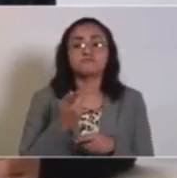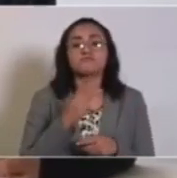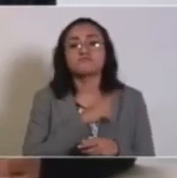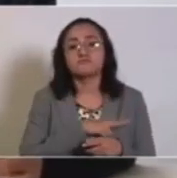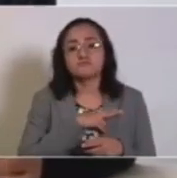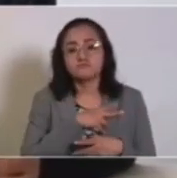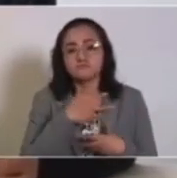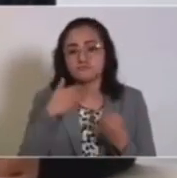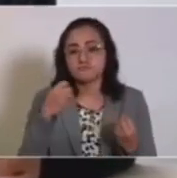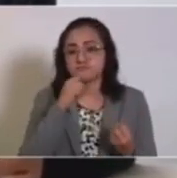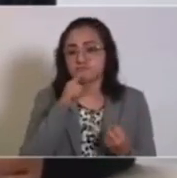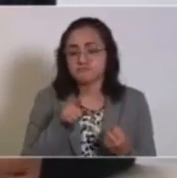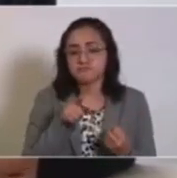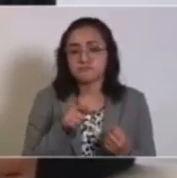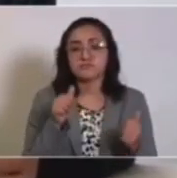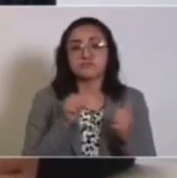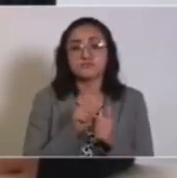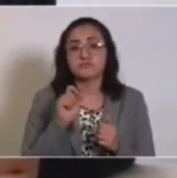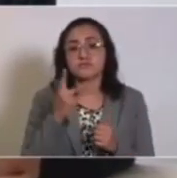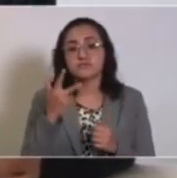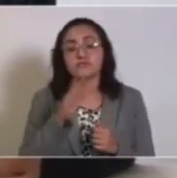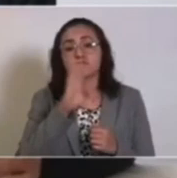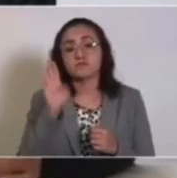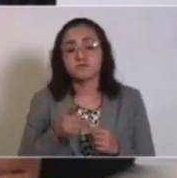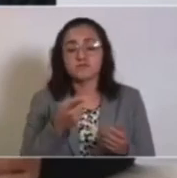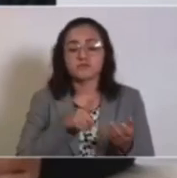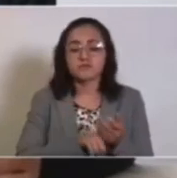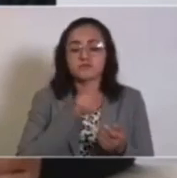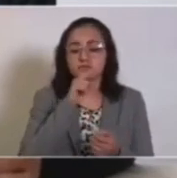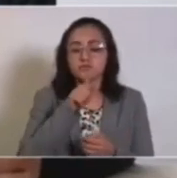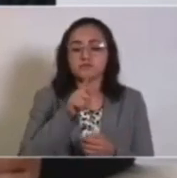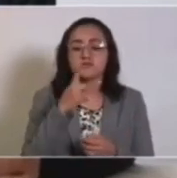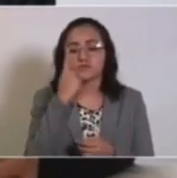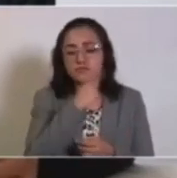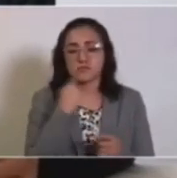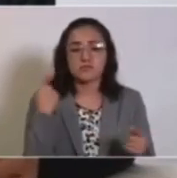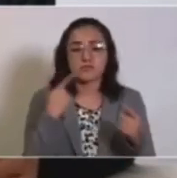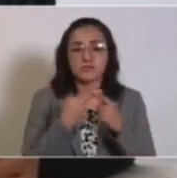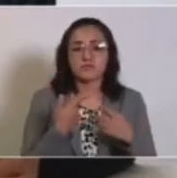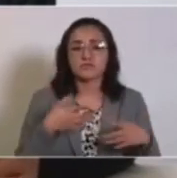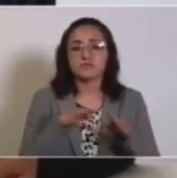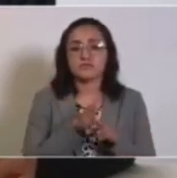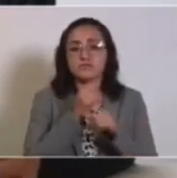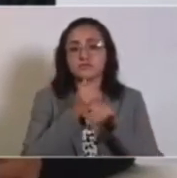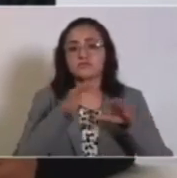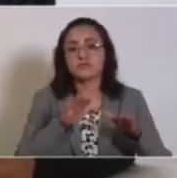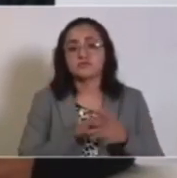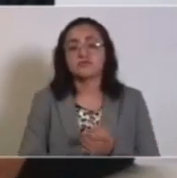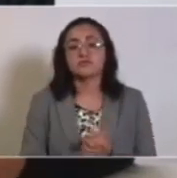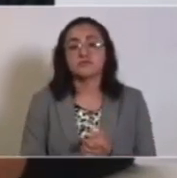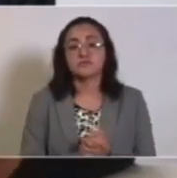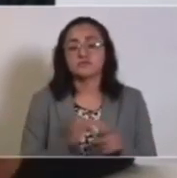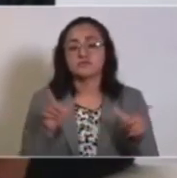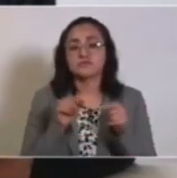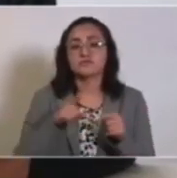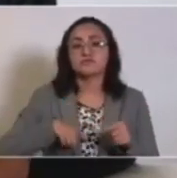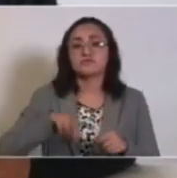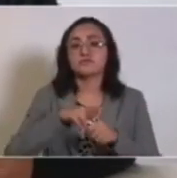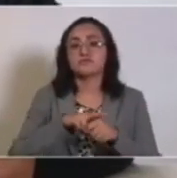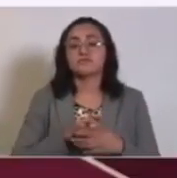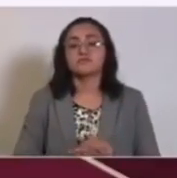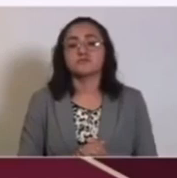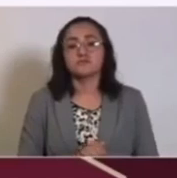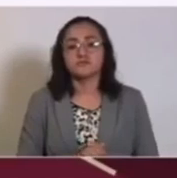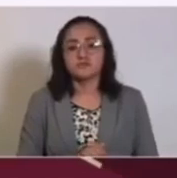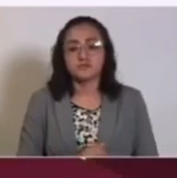dictaminación con 28 defunciones dentro de las 72 horas previas al cierre de la información es cuanto gobernador